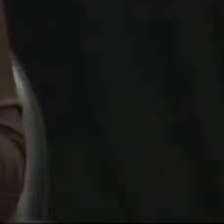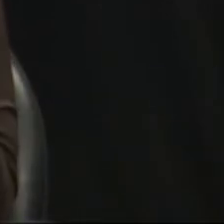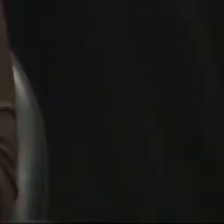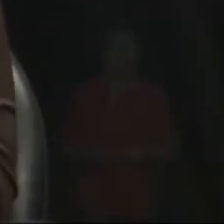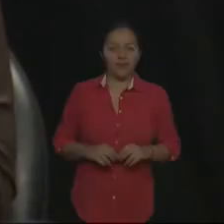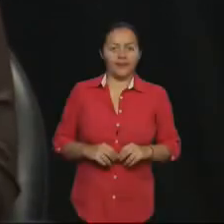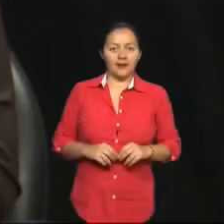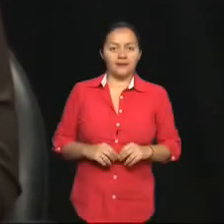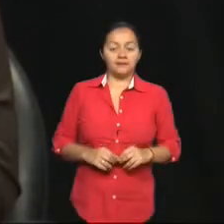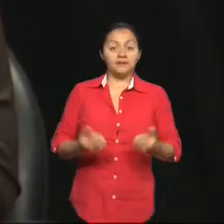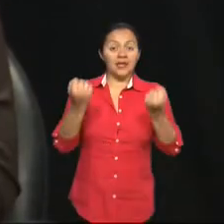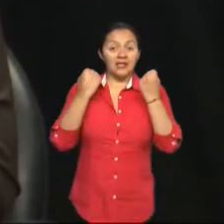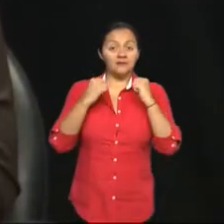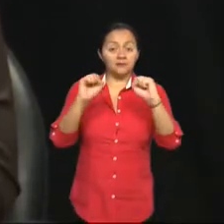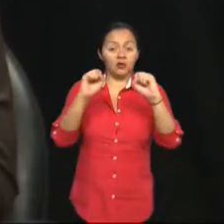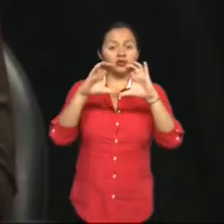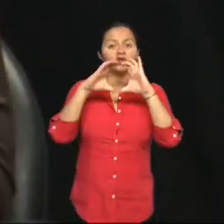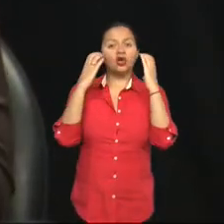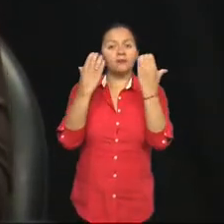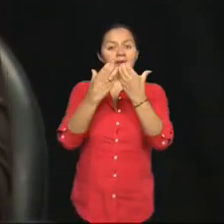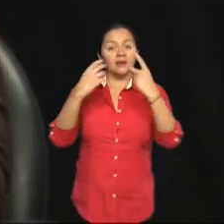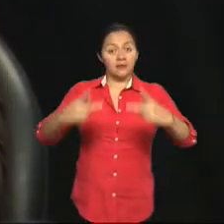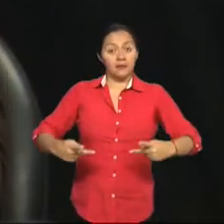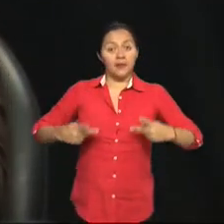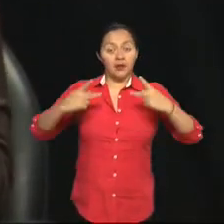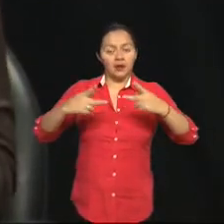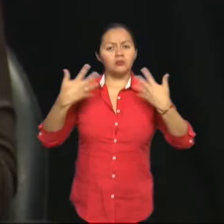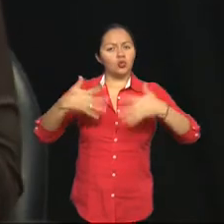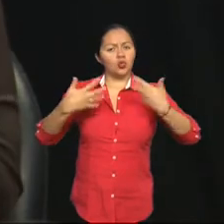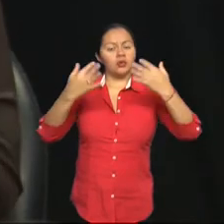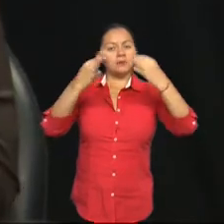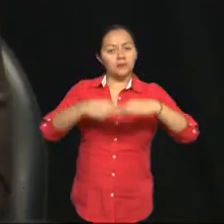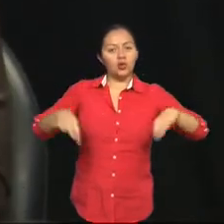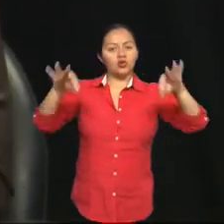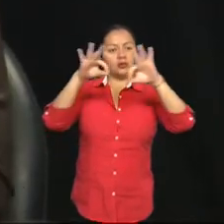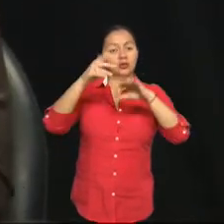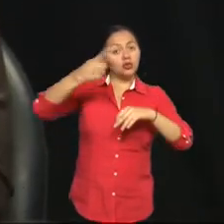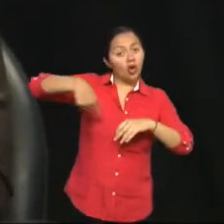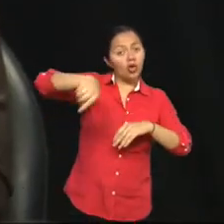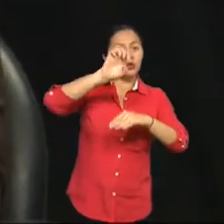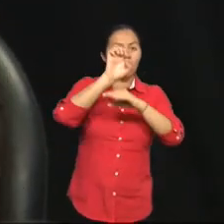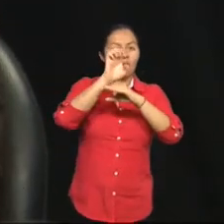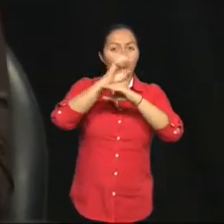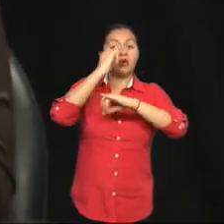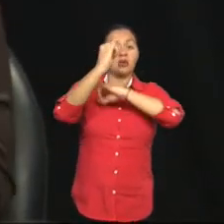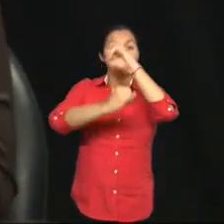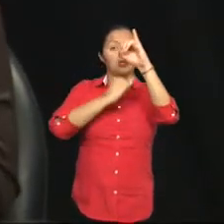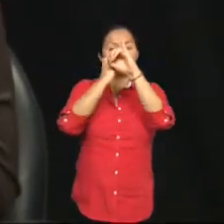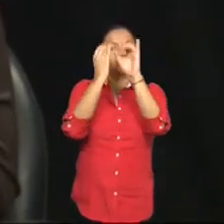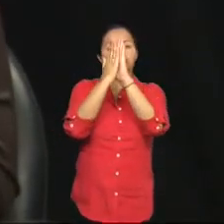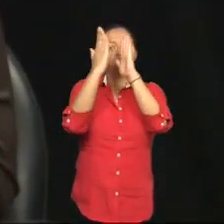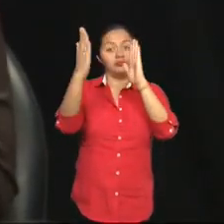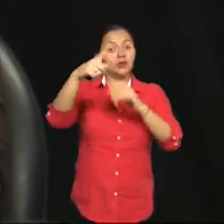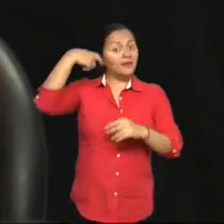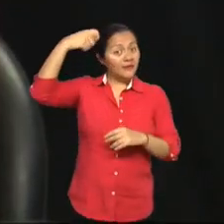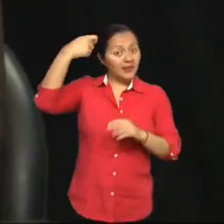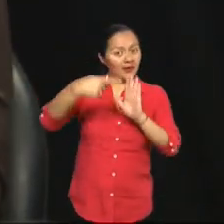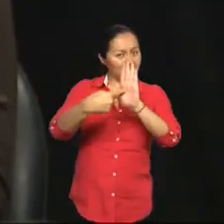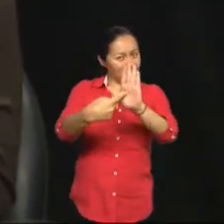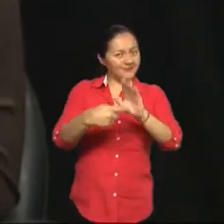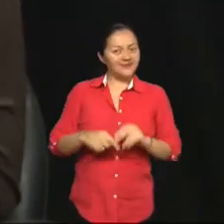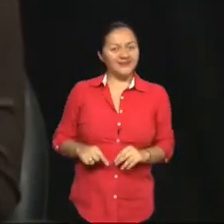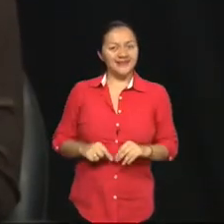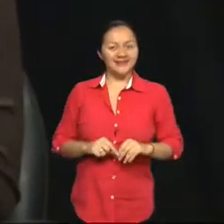Los esfuerzos realizados por el Comité Paralímpico han permitido una importante intervención de nuestro país a nivel internacional. Conozcamos un poquito más de su trabajo en el